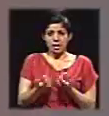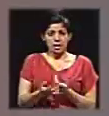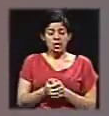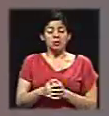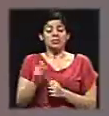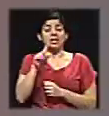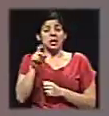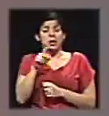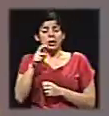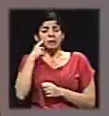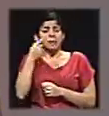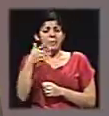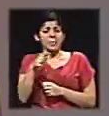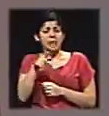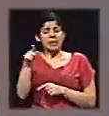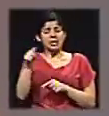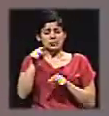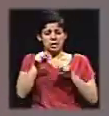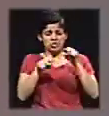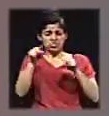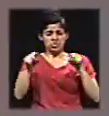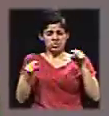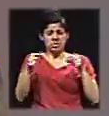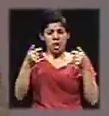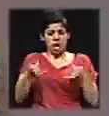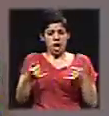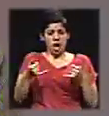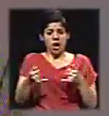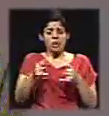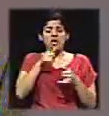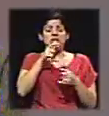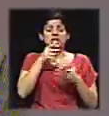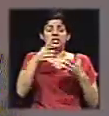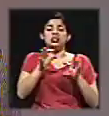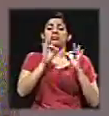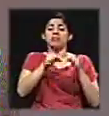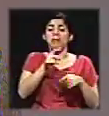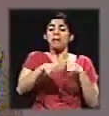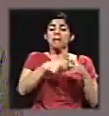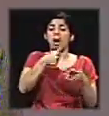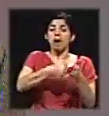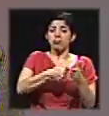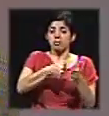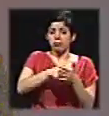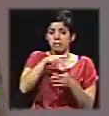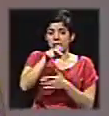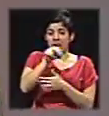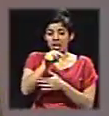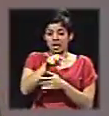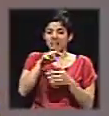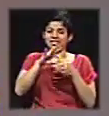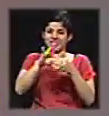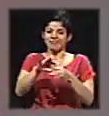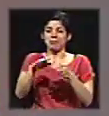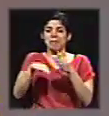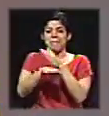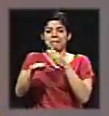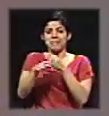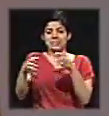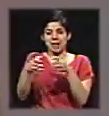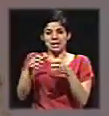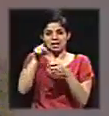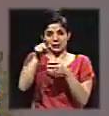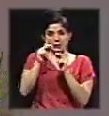Las encuestas pareciera que lo que están midiendo hasta ahora es los decididos a votar por Liberación, es decir, la base esta de, uh-huh. del partido.